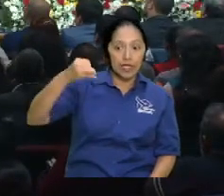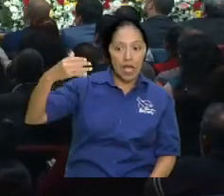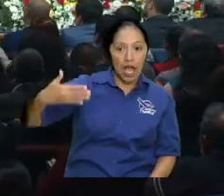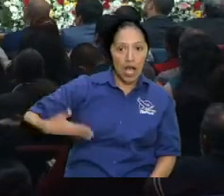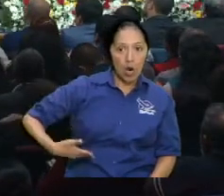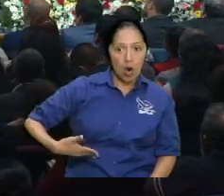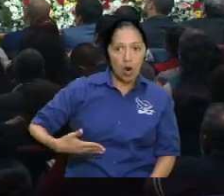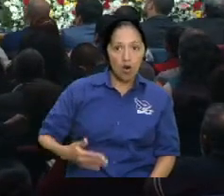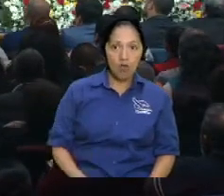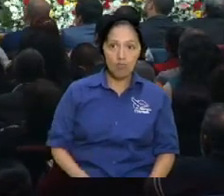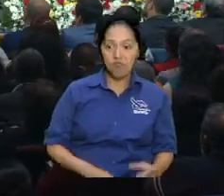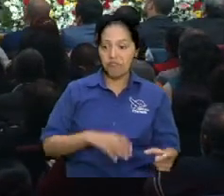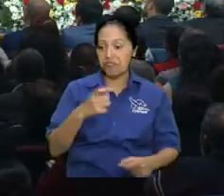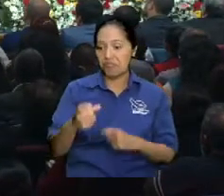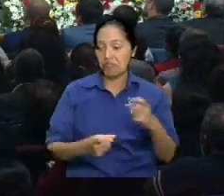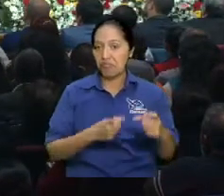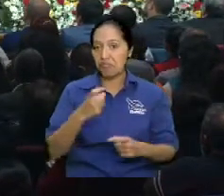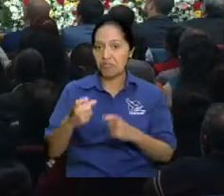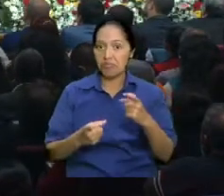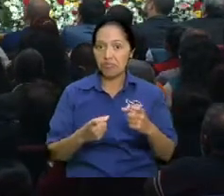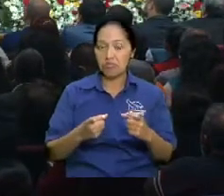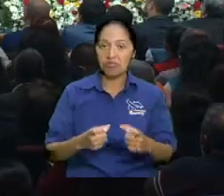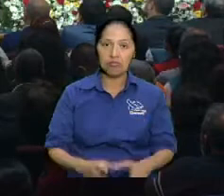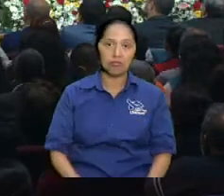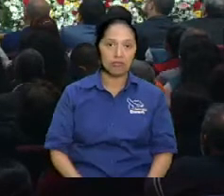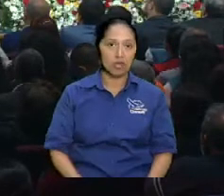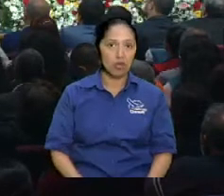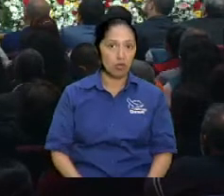Siembro mi Casio y me das un Rolex.